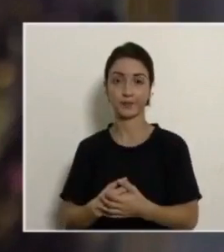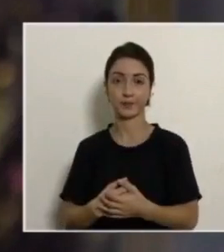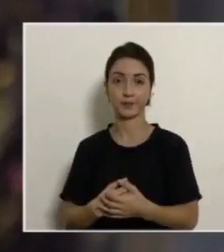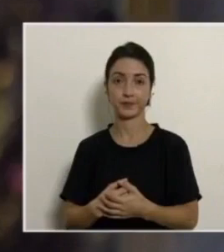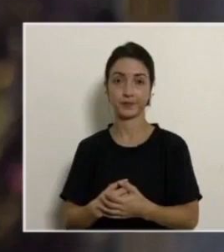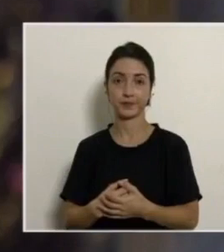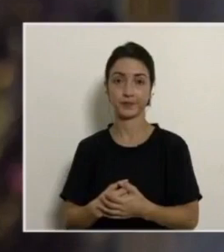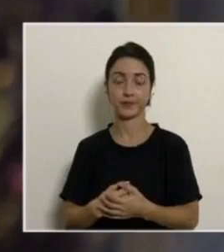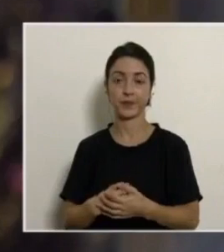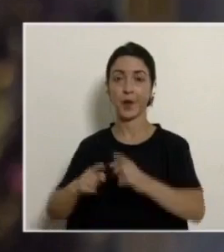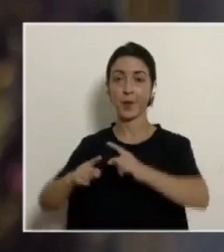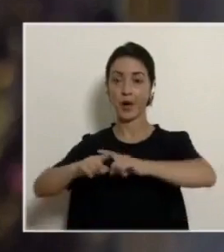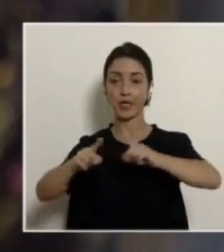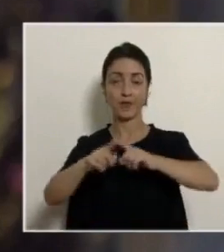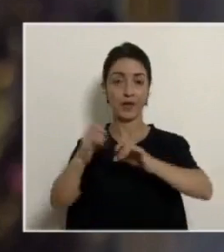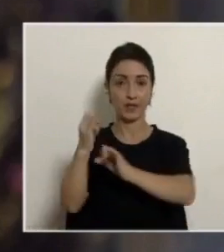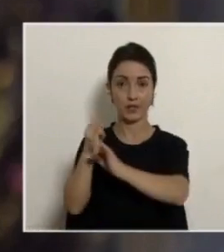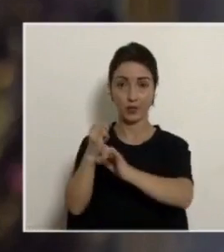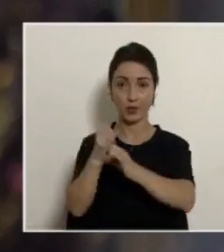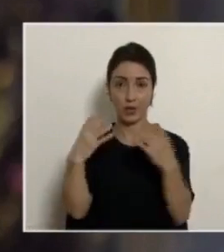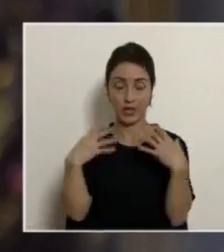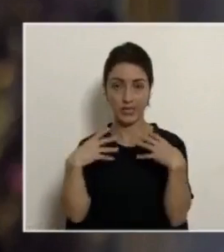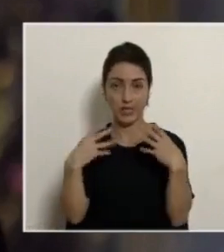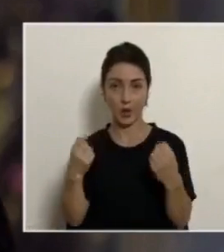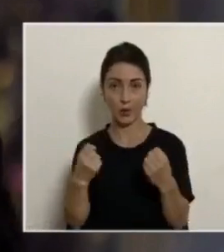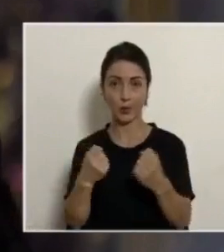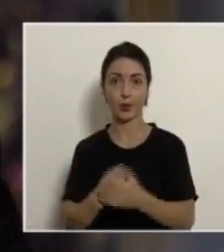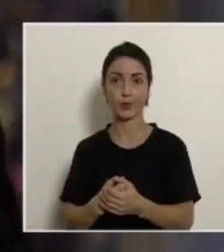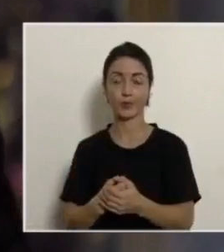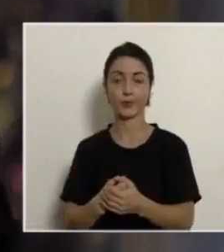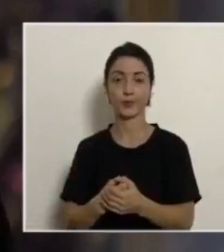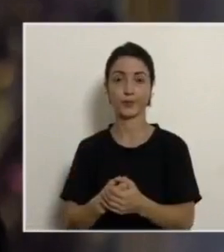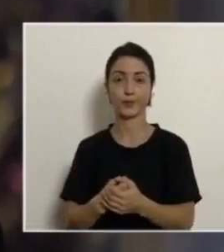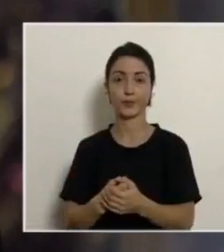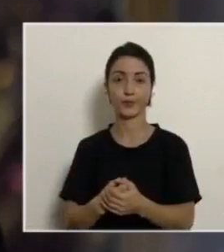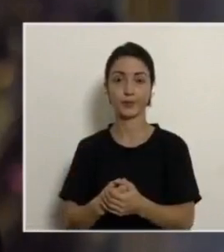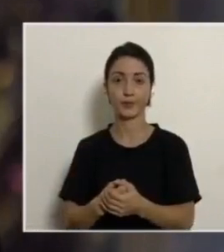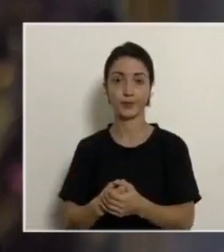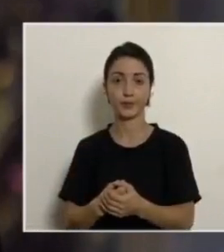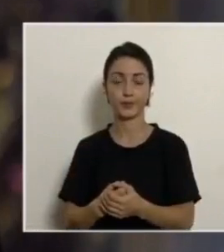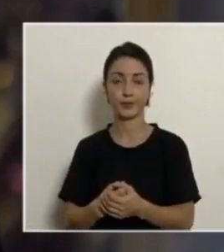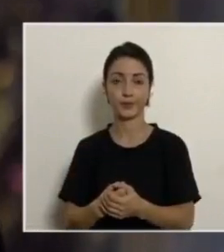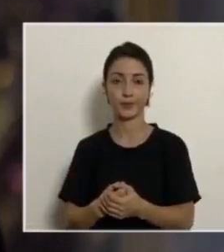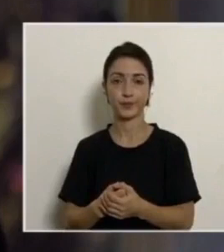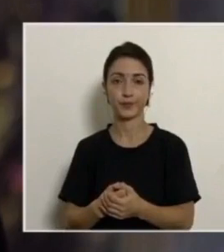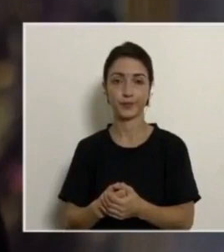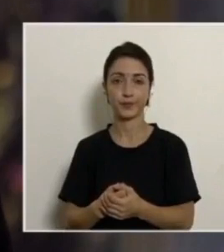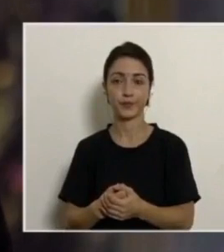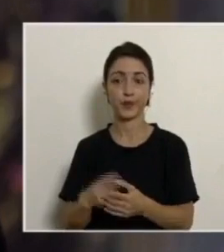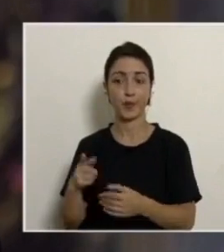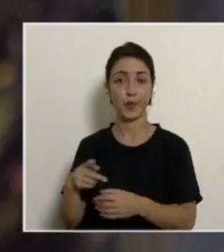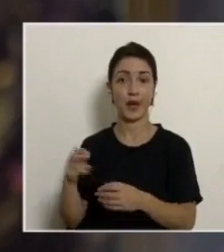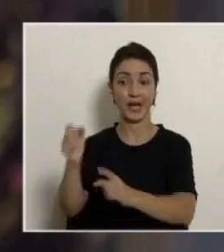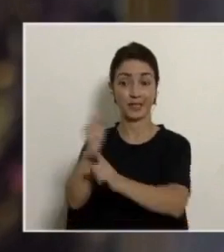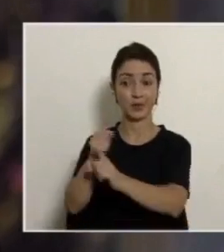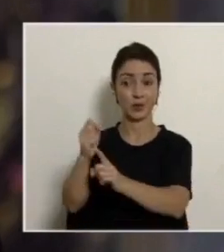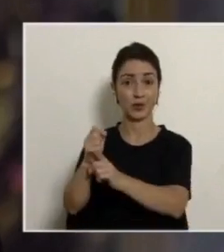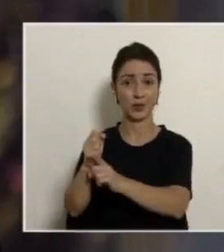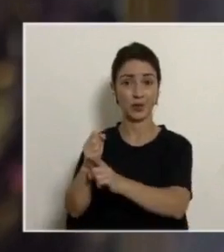parte de las diferentes instituciones de salud. En razón de la severidad de la